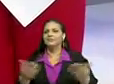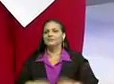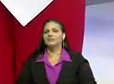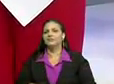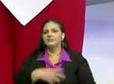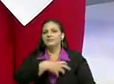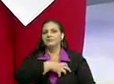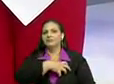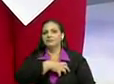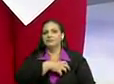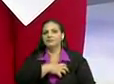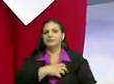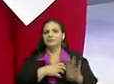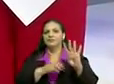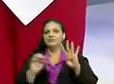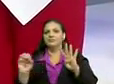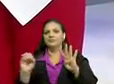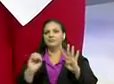que con estos